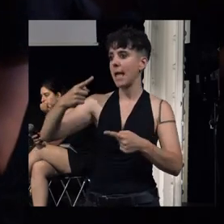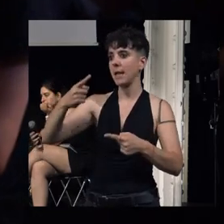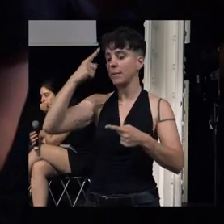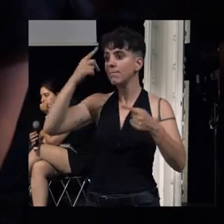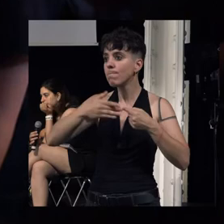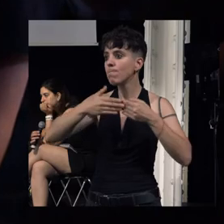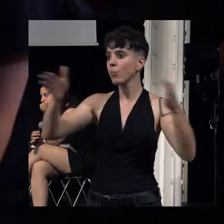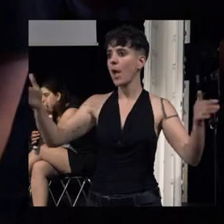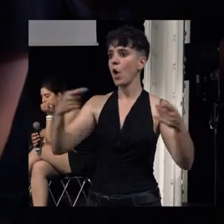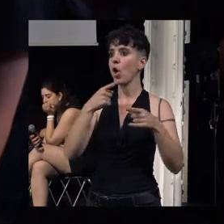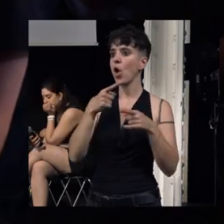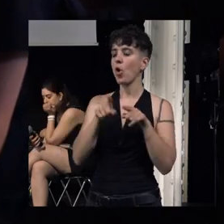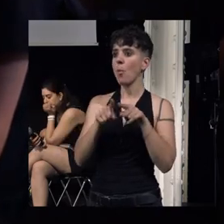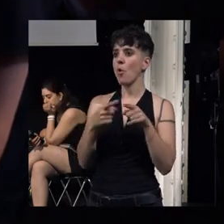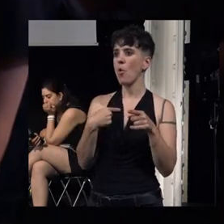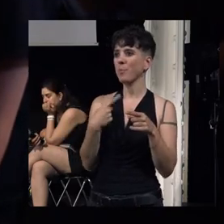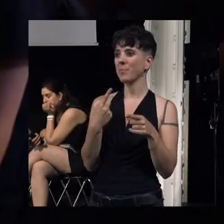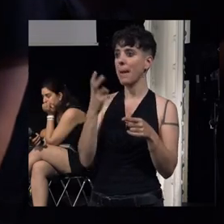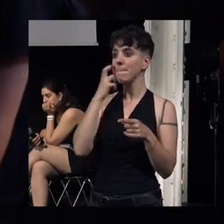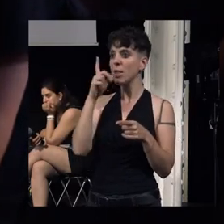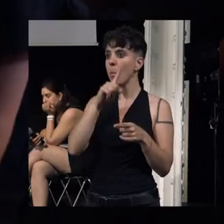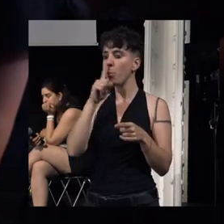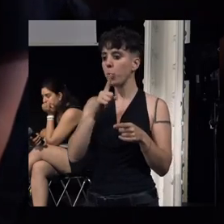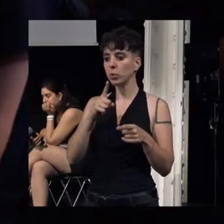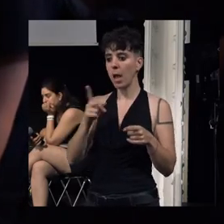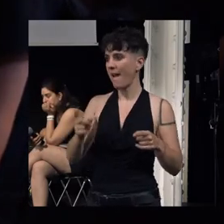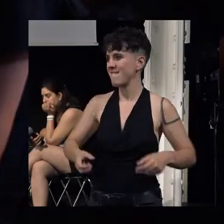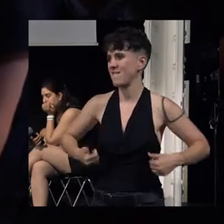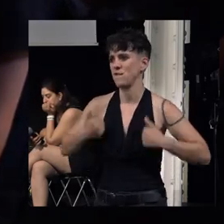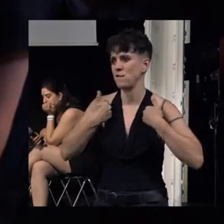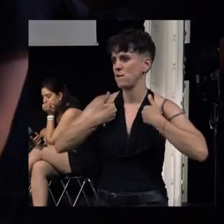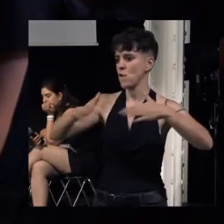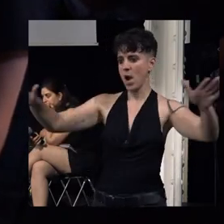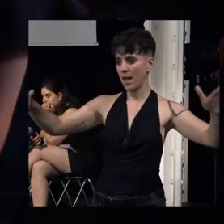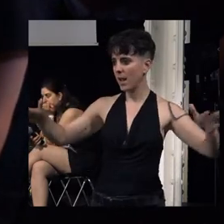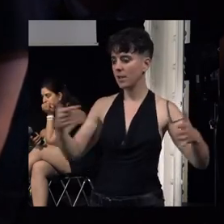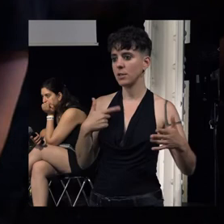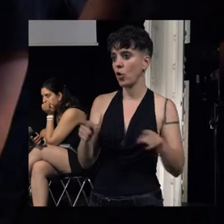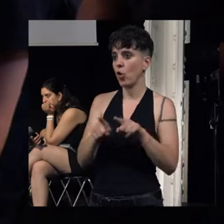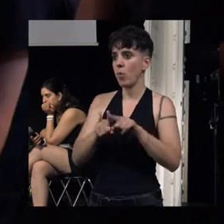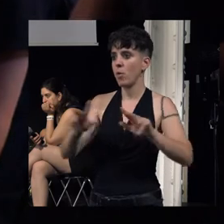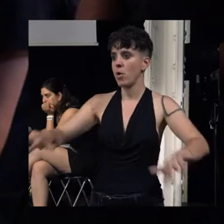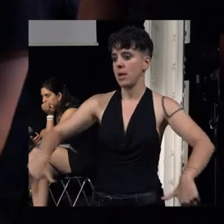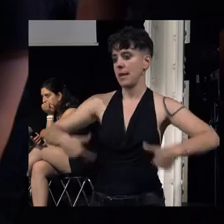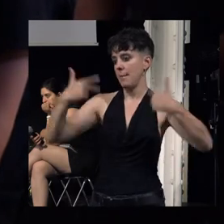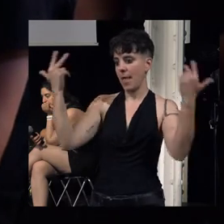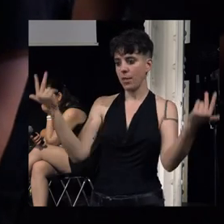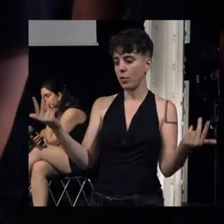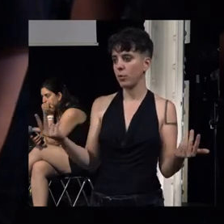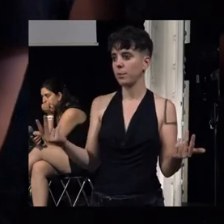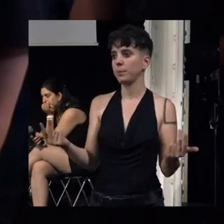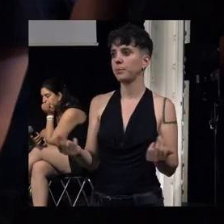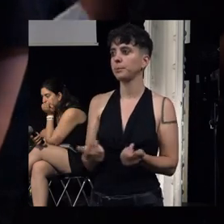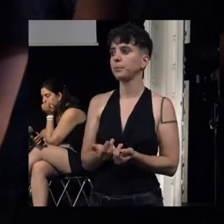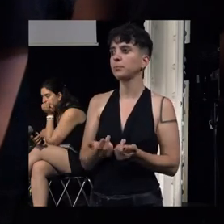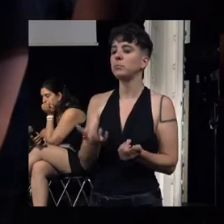tener miedo a ser puta para las chavalas de 16 años... es una liberación. O ponerles, yo qué